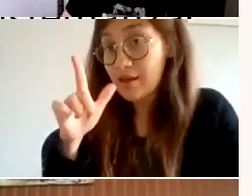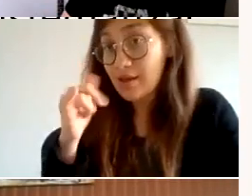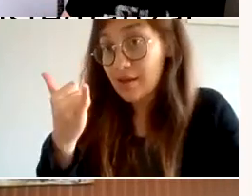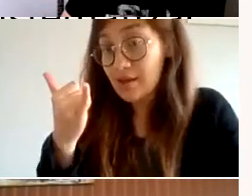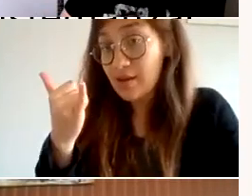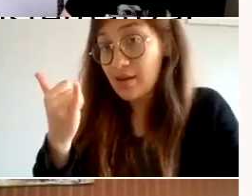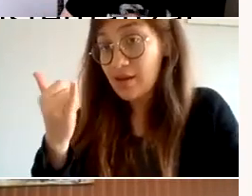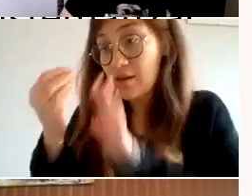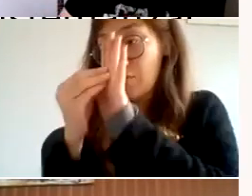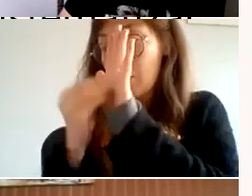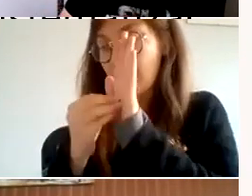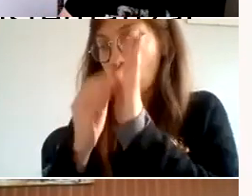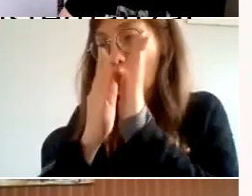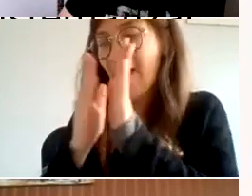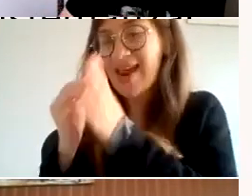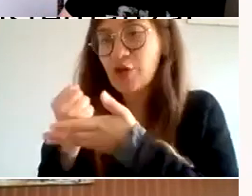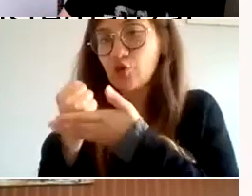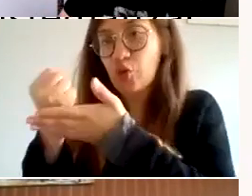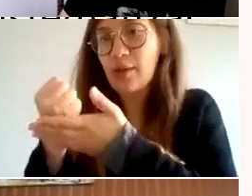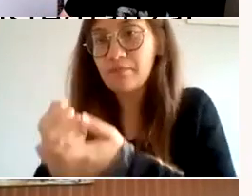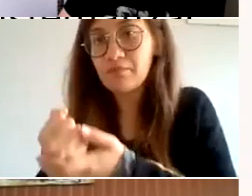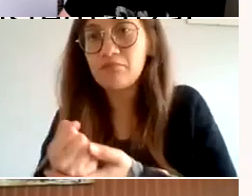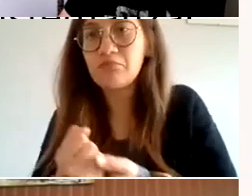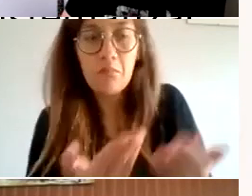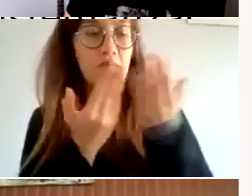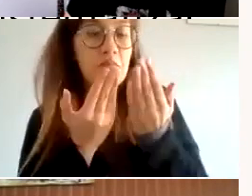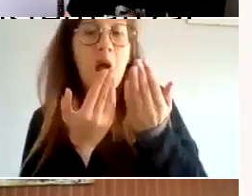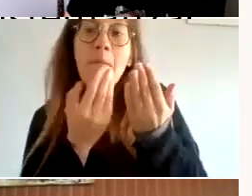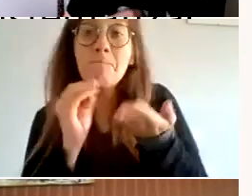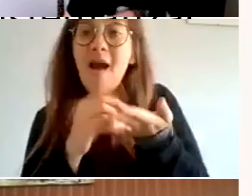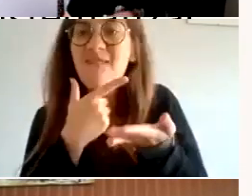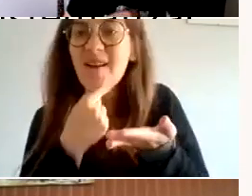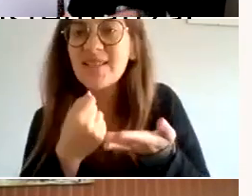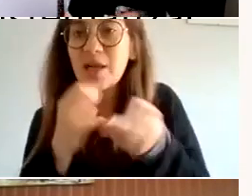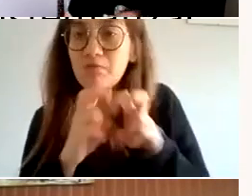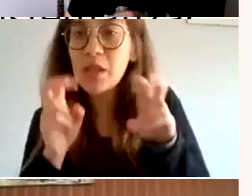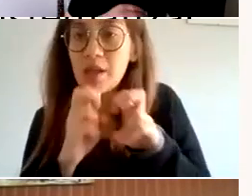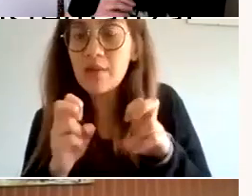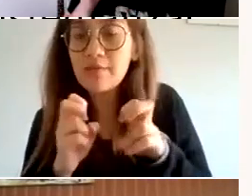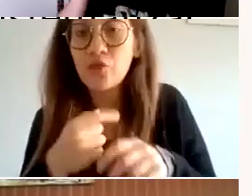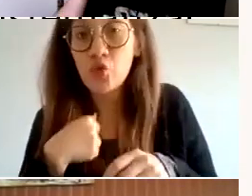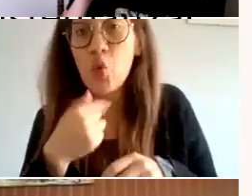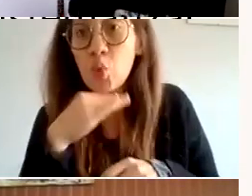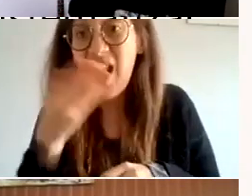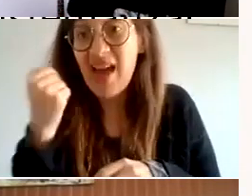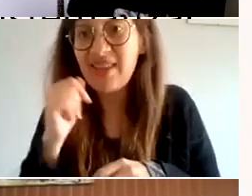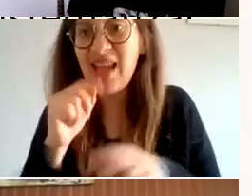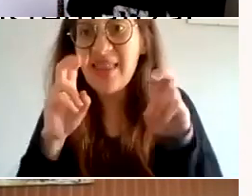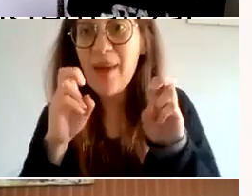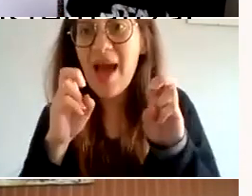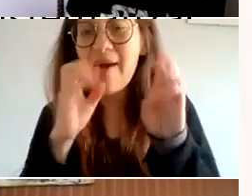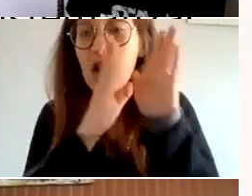tesis. Sobre todo, y esto yo también lo ocupé, el tema de la bibliografía. La bibliografía aquí es